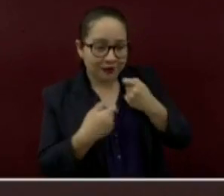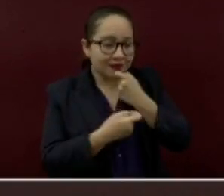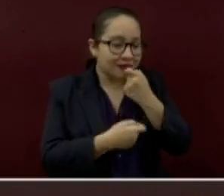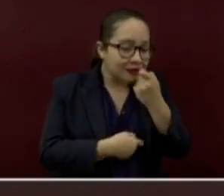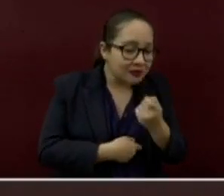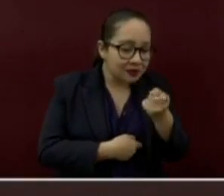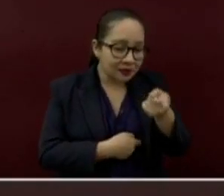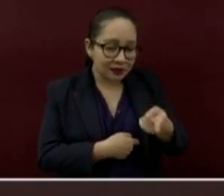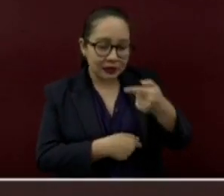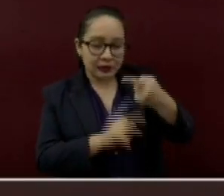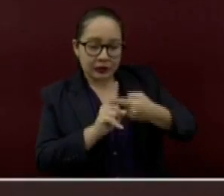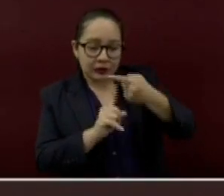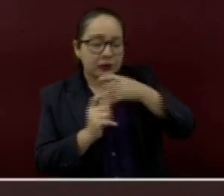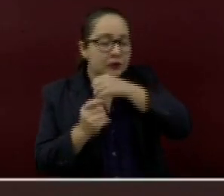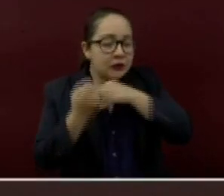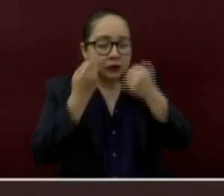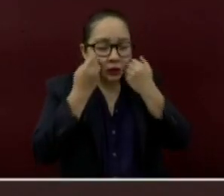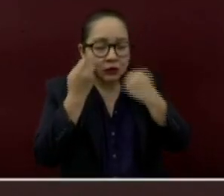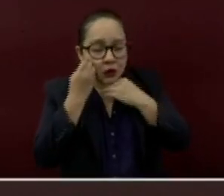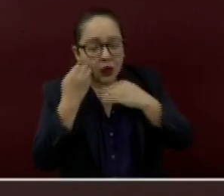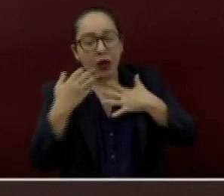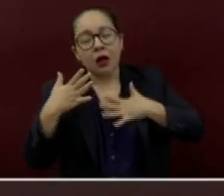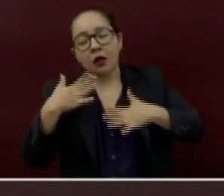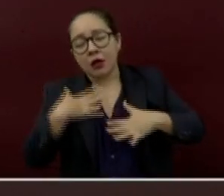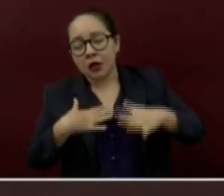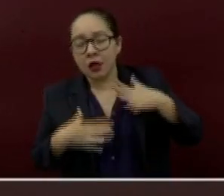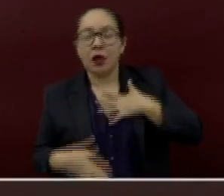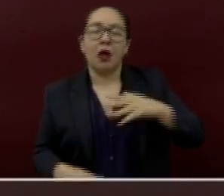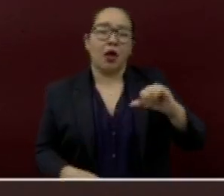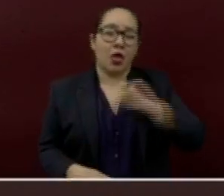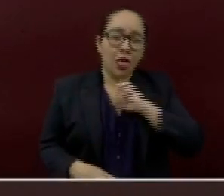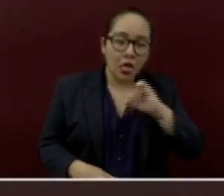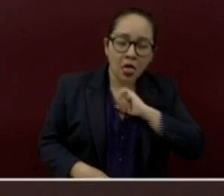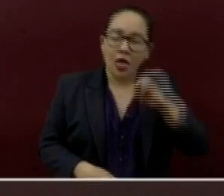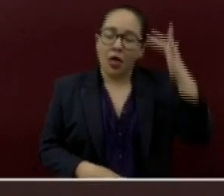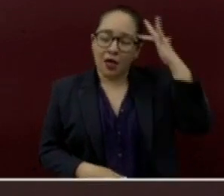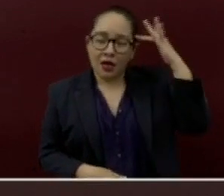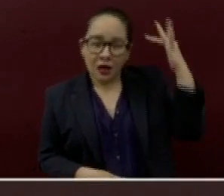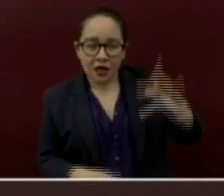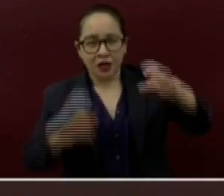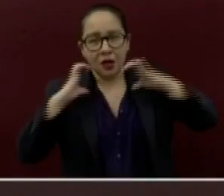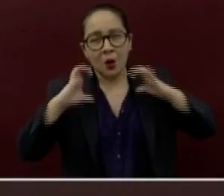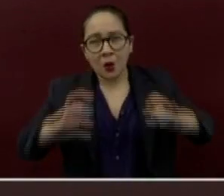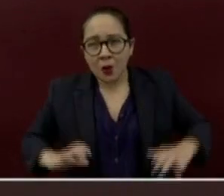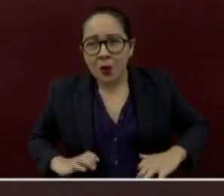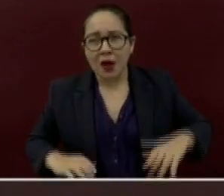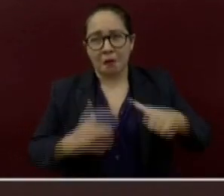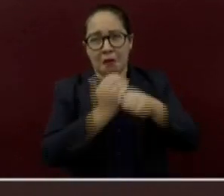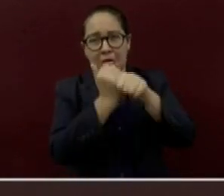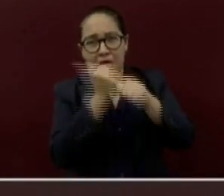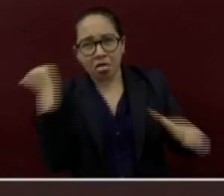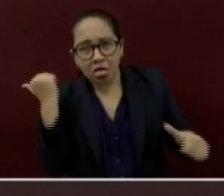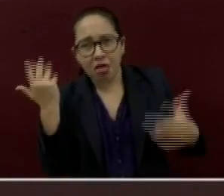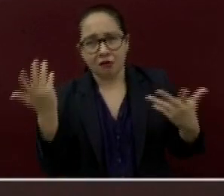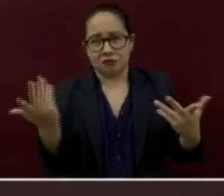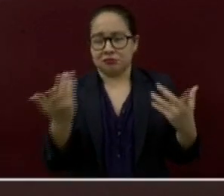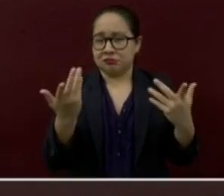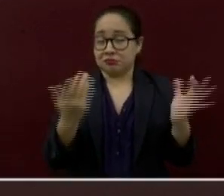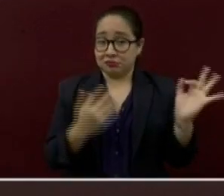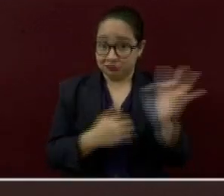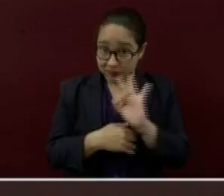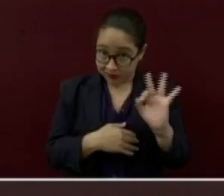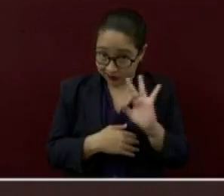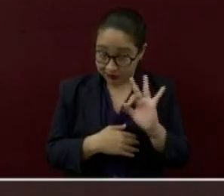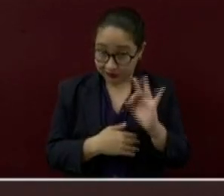fatiga síntomas de gripe tos dolor de cabeza de cuerpo diarrea o incluso